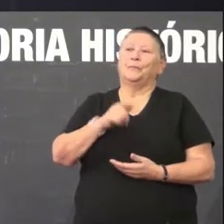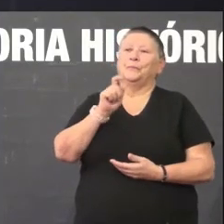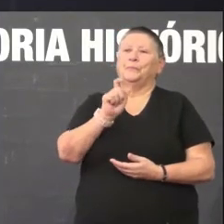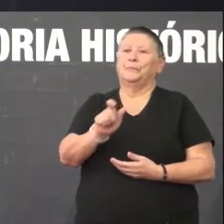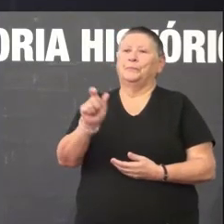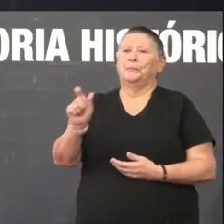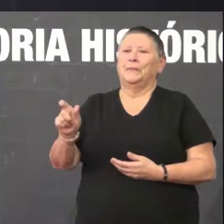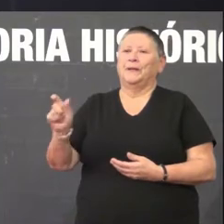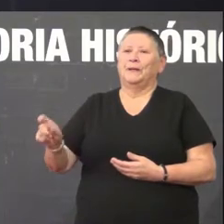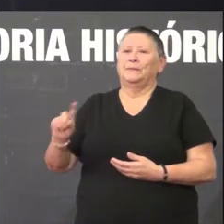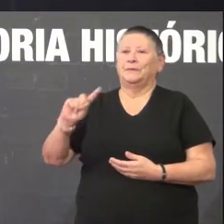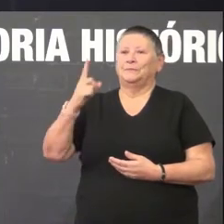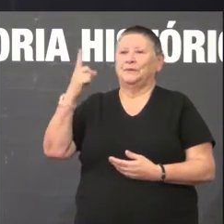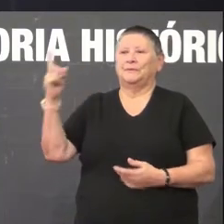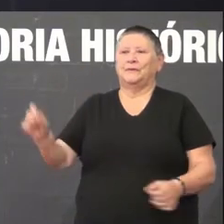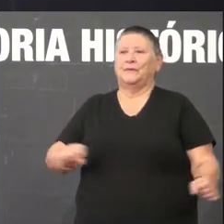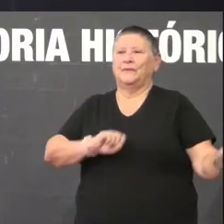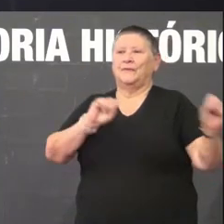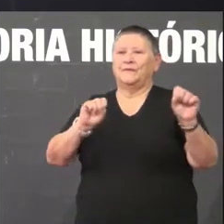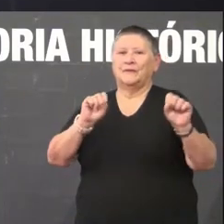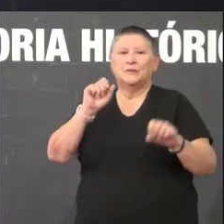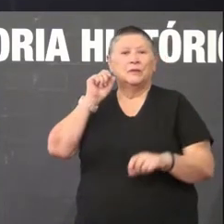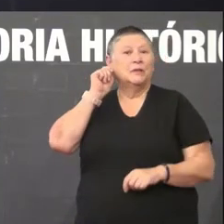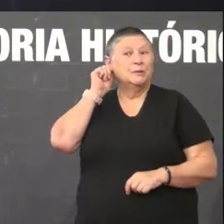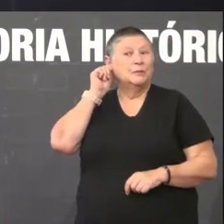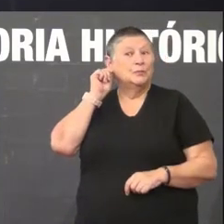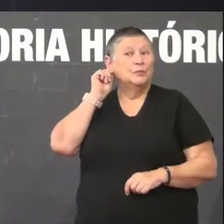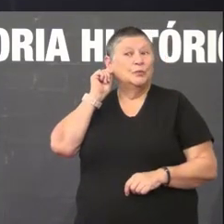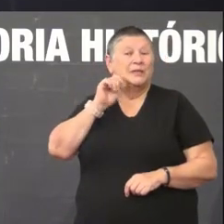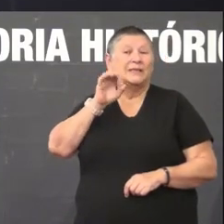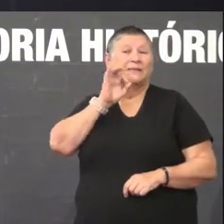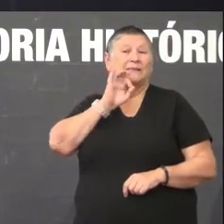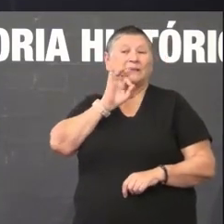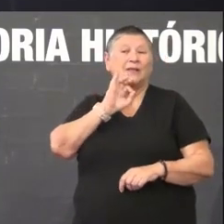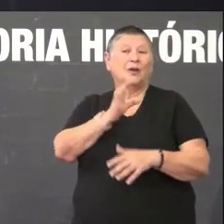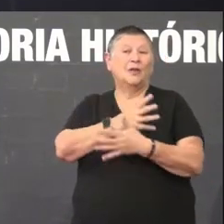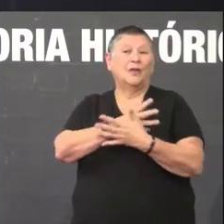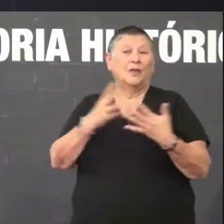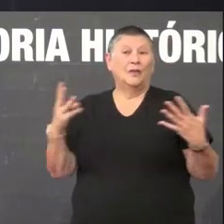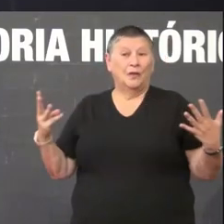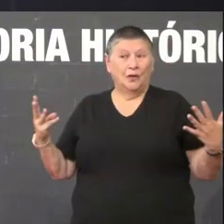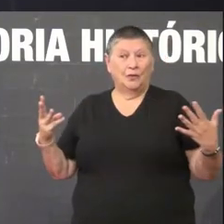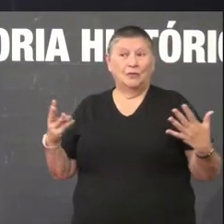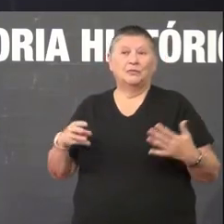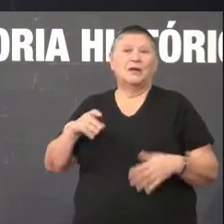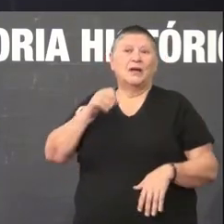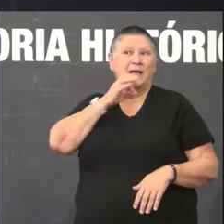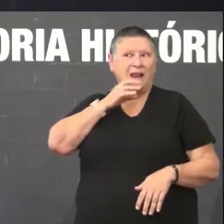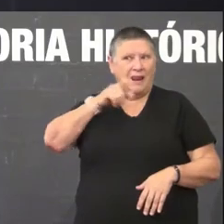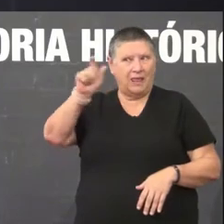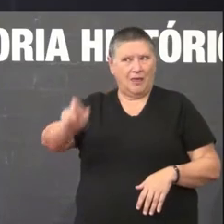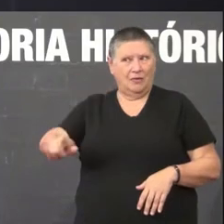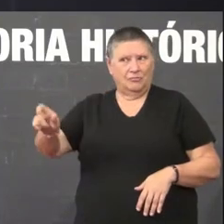os primeiros defensores das mulleres no século XVIII, galegos tamén,